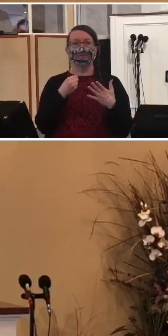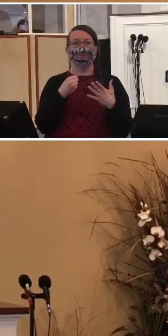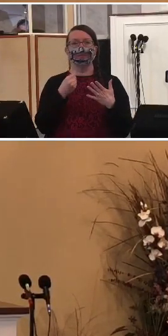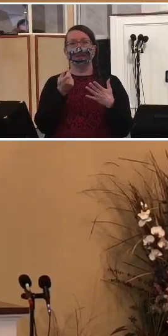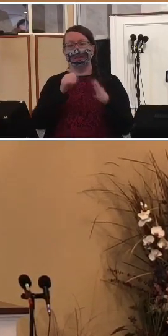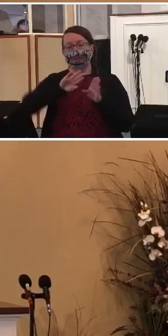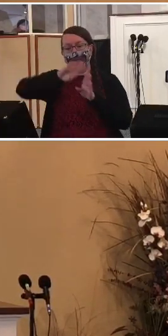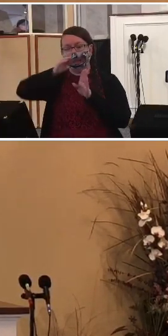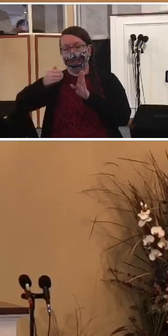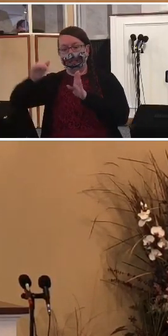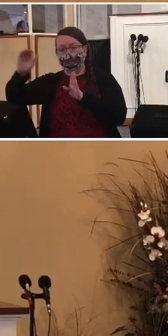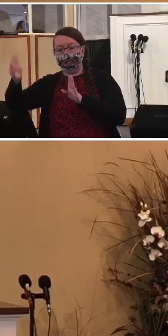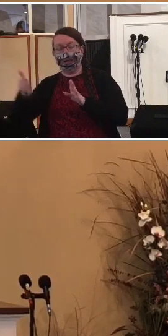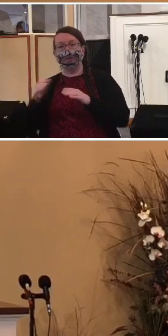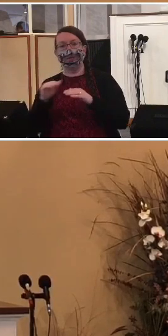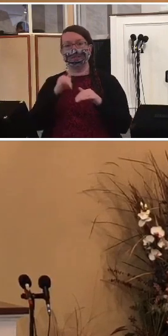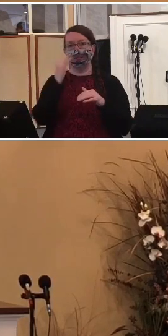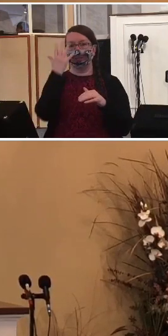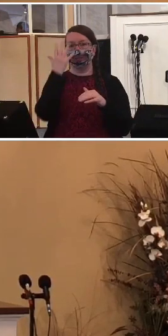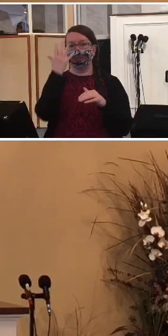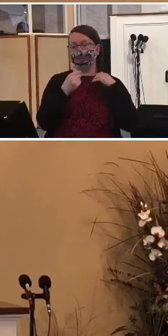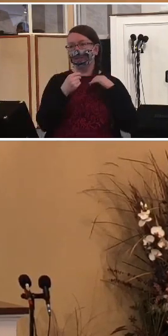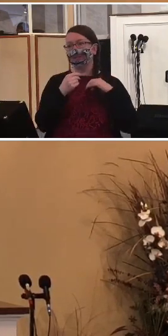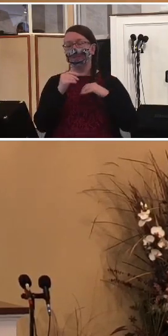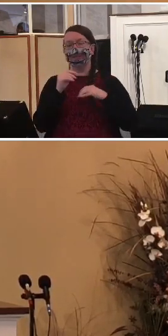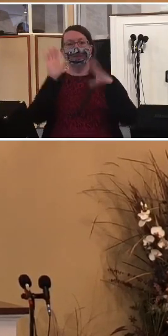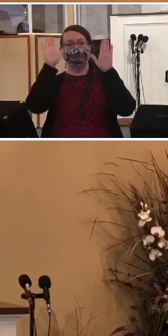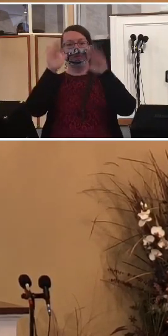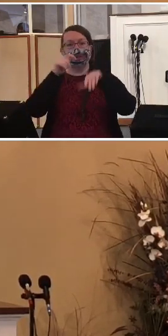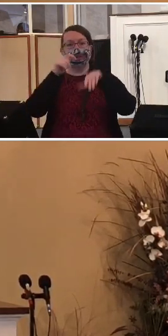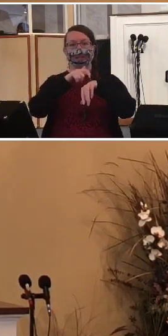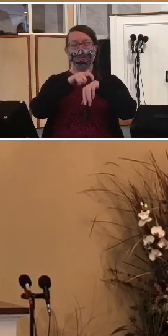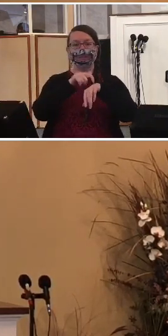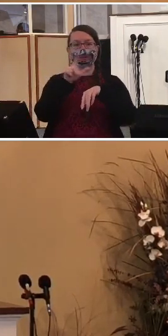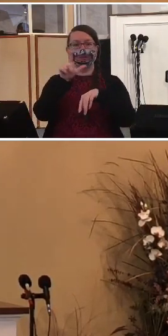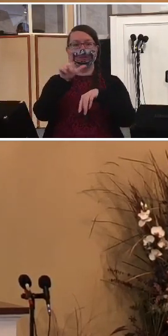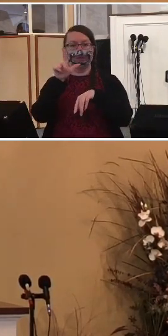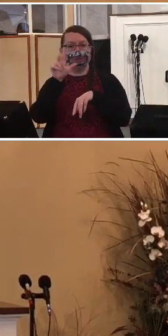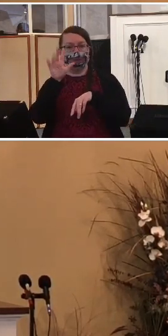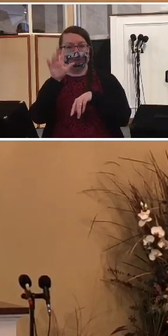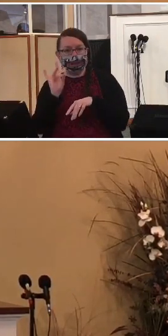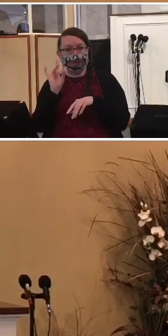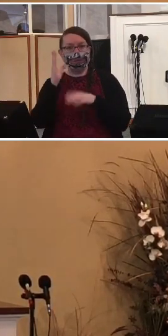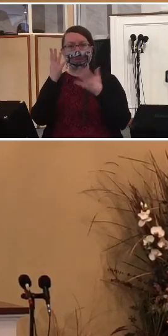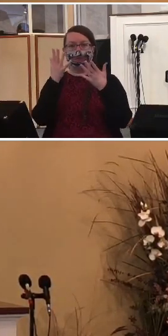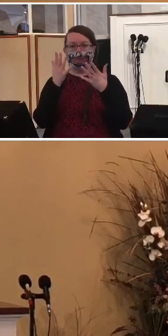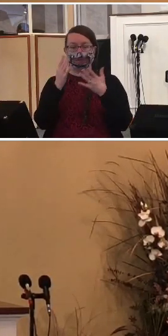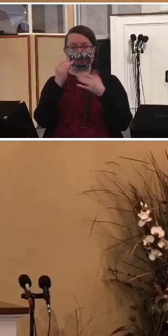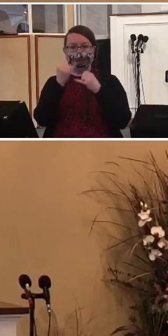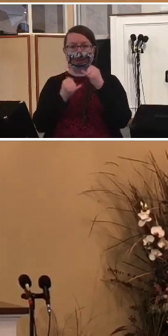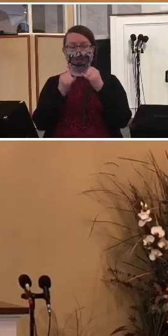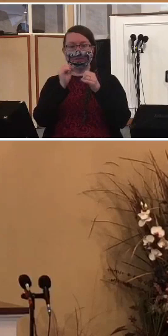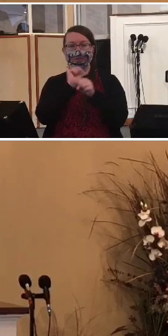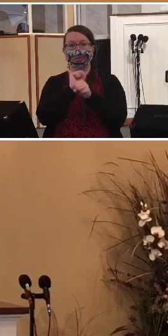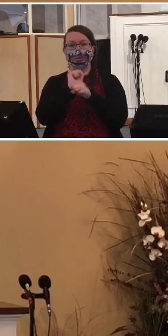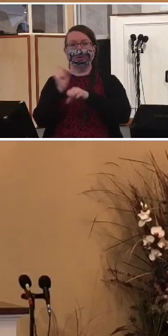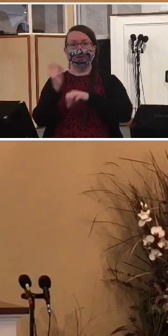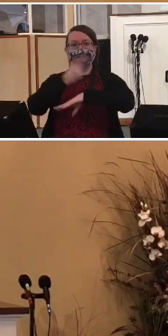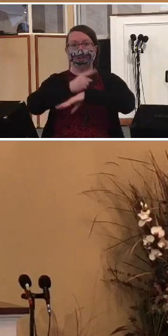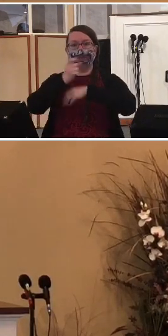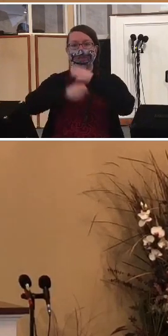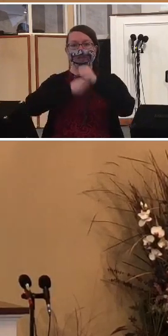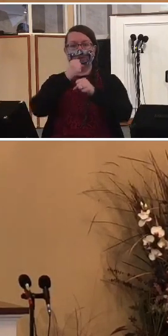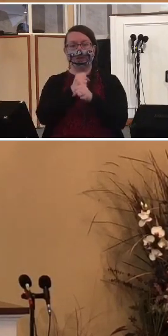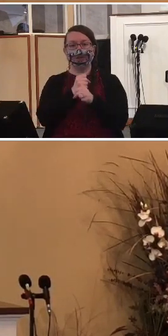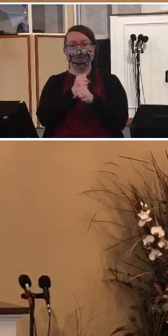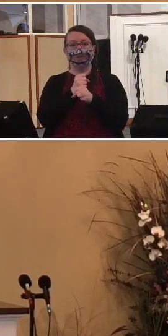Tiene unas cuantas cuestas, pero es bonito. El 28 vamos a cerrar nuestros horarios de trabajo de este año. Y yo sé que yo